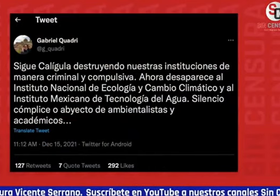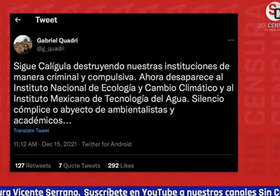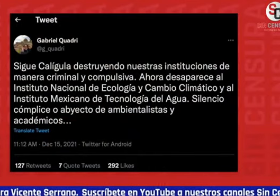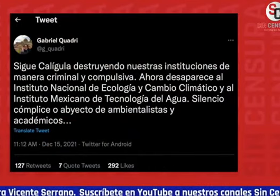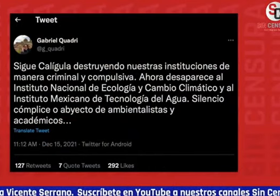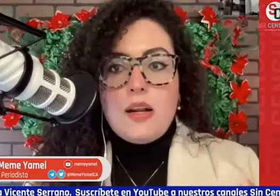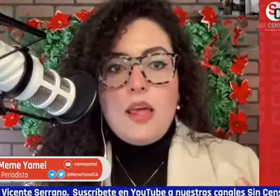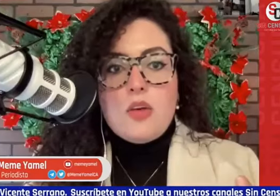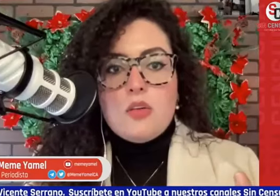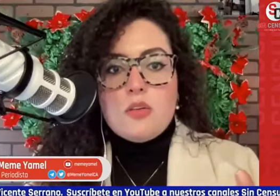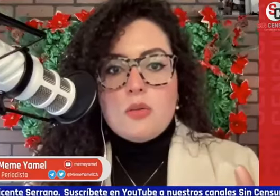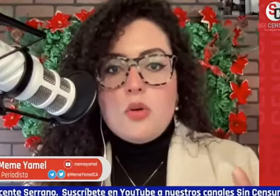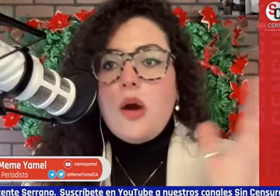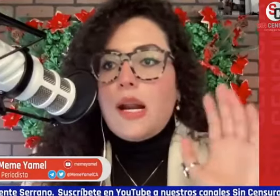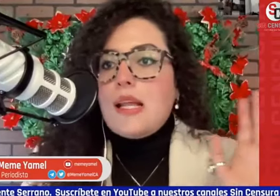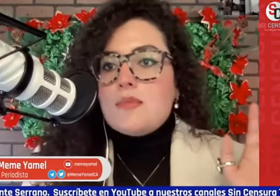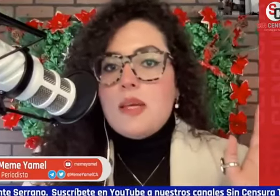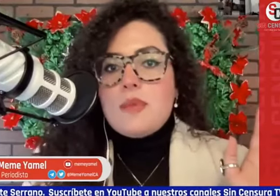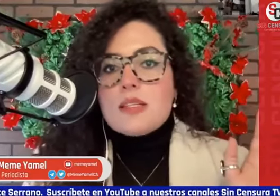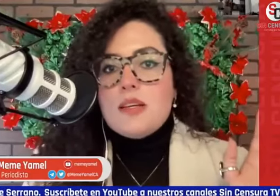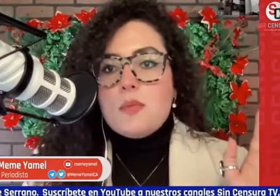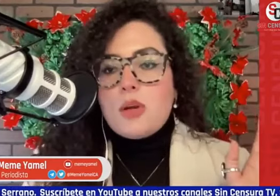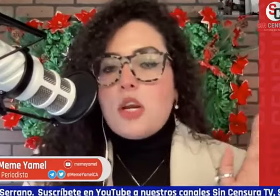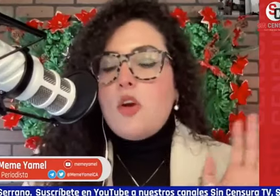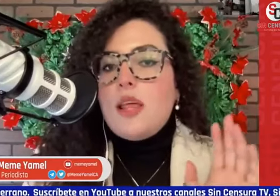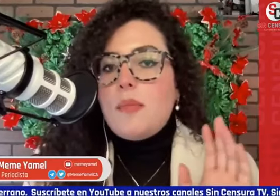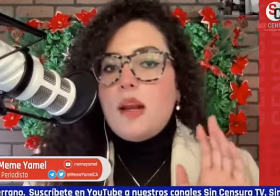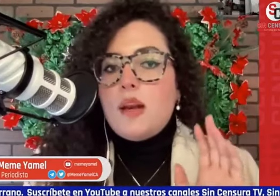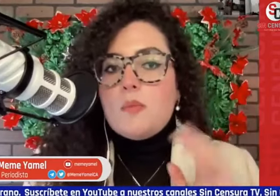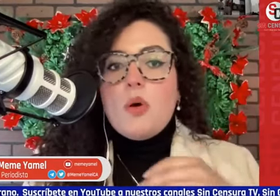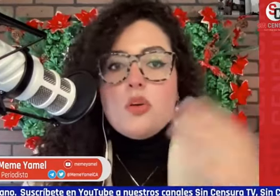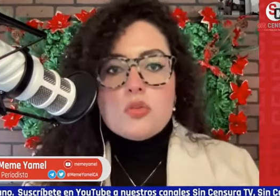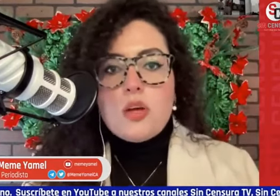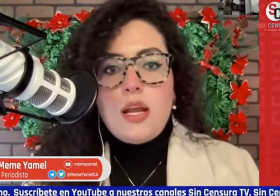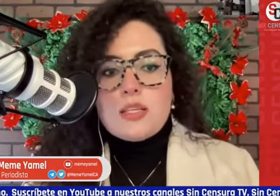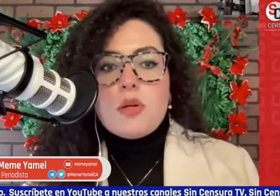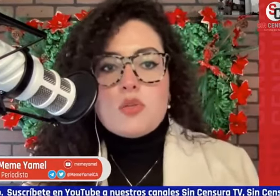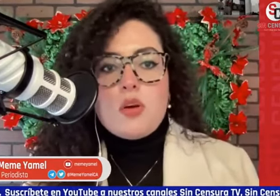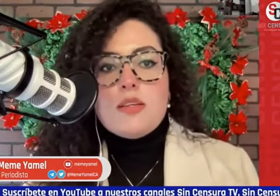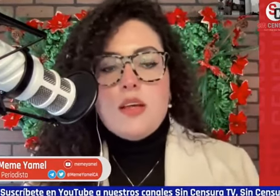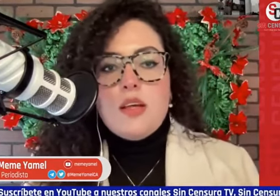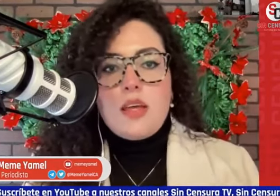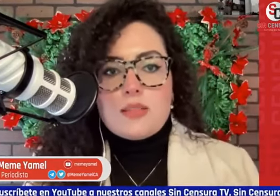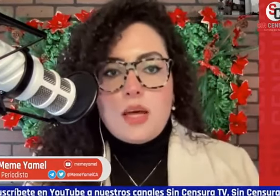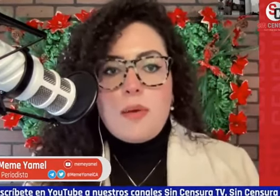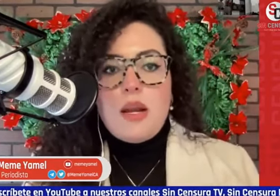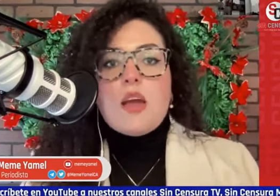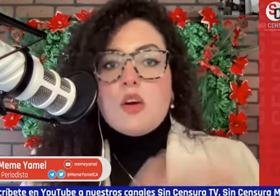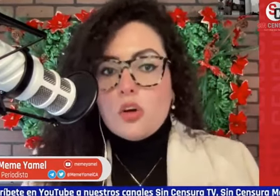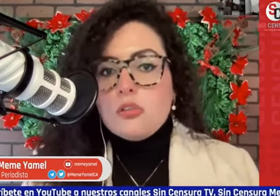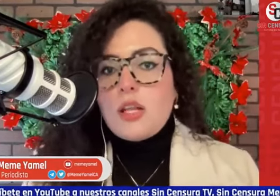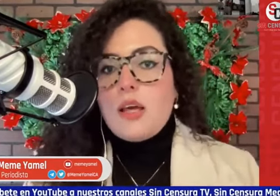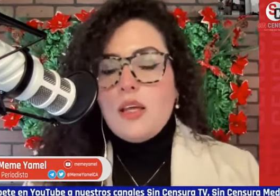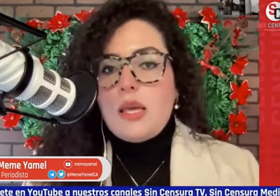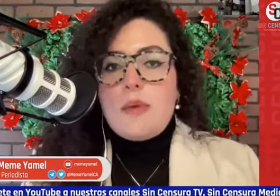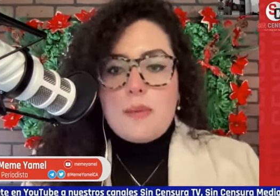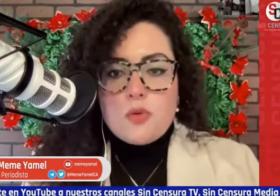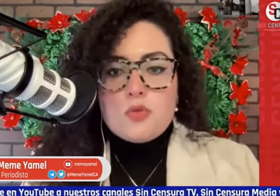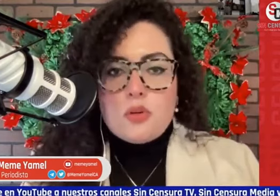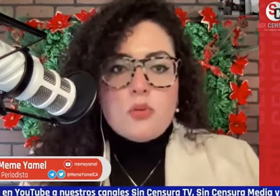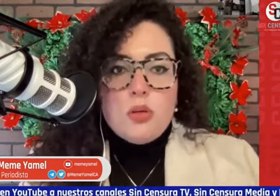para hablar de ello no eran las mismas, porque no le daban voz a las personas que estaban en contra.